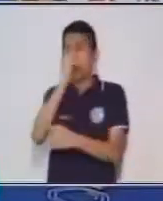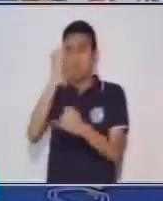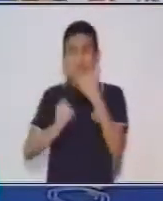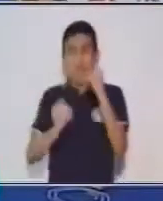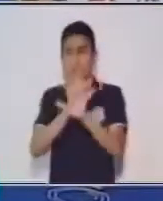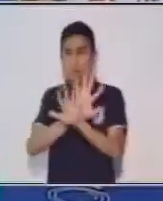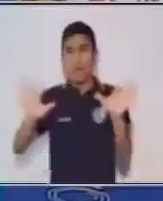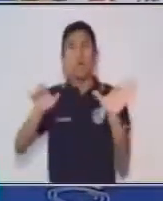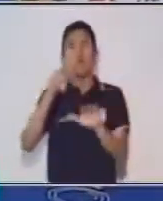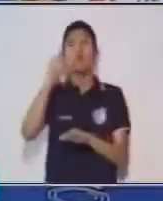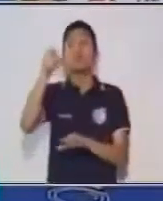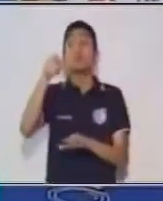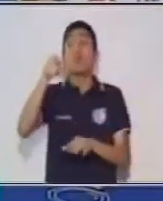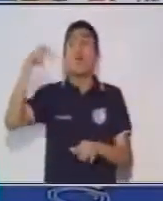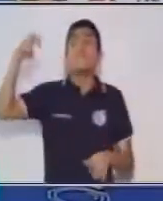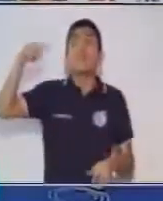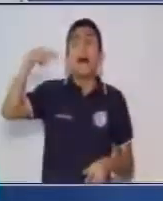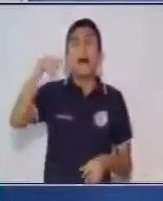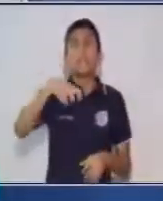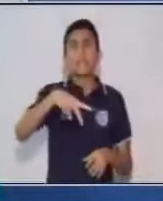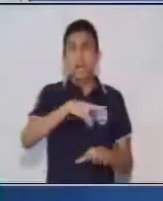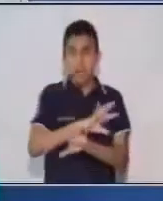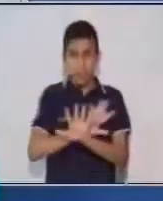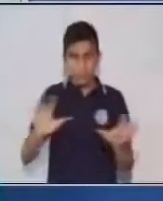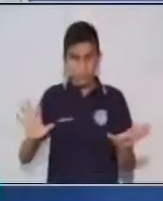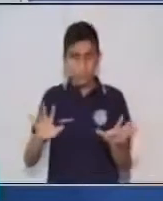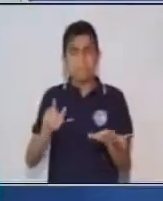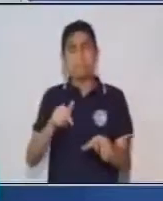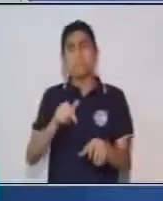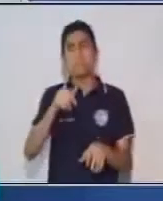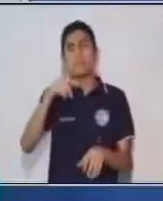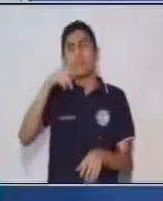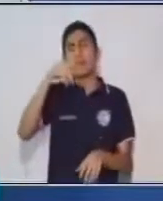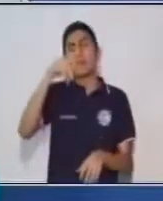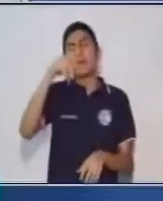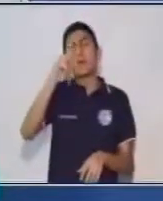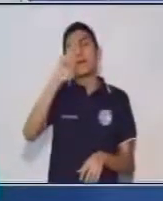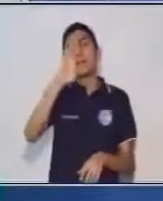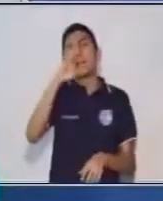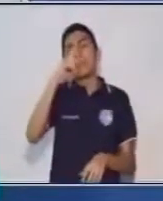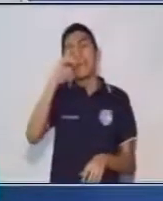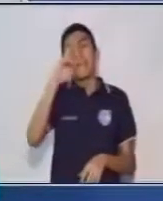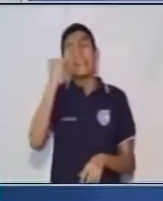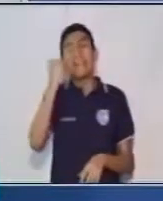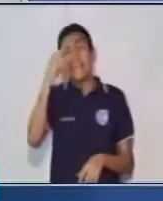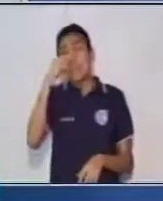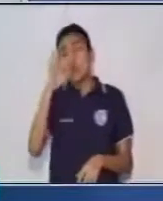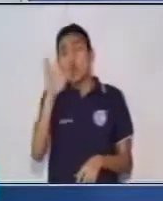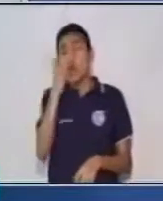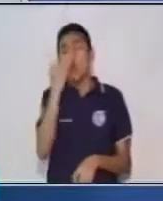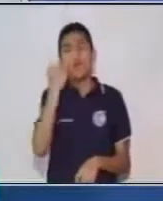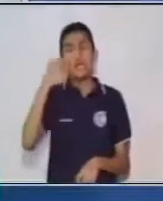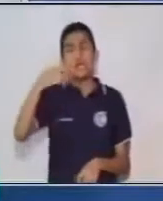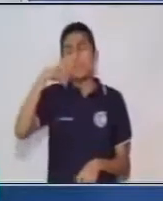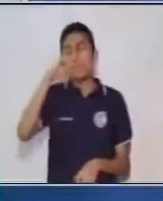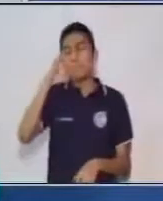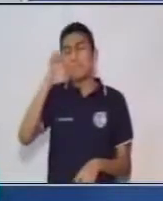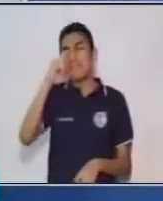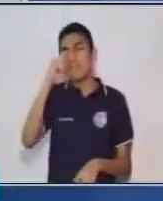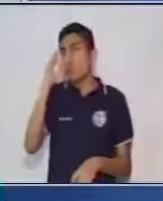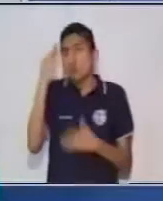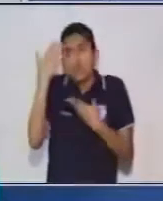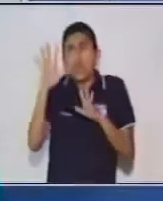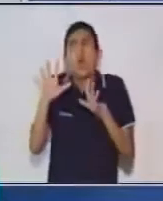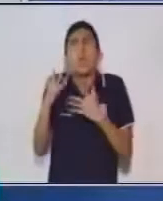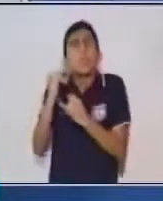tú bajaste. Luego el pretérito imperfecto, algo que no se sabe si ya terminó, cómo terminó, es